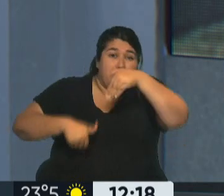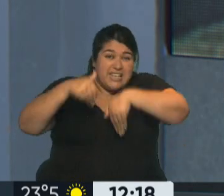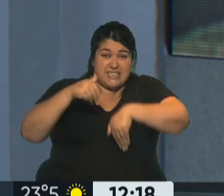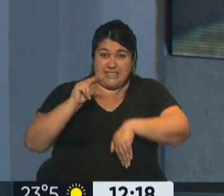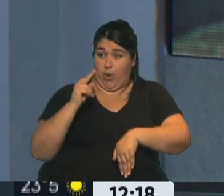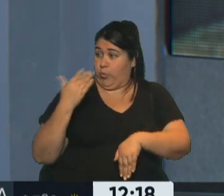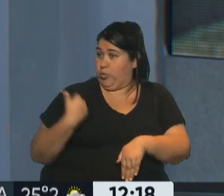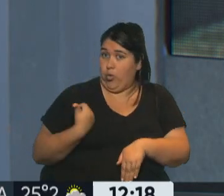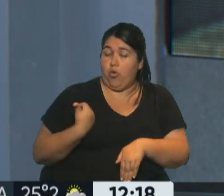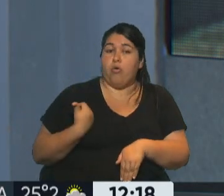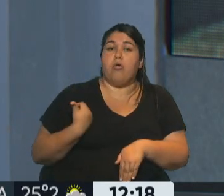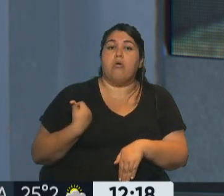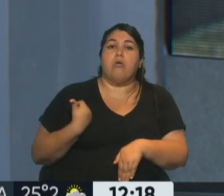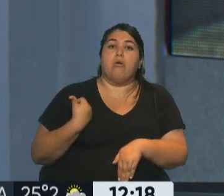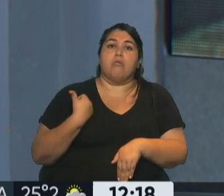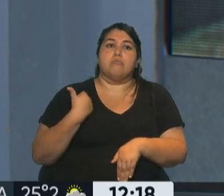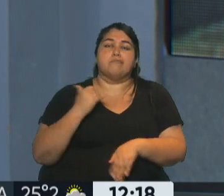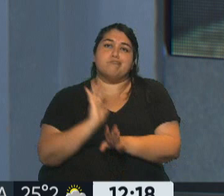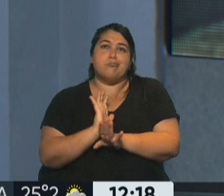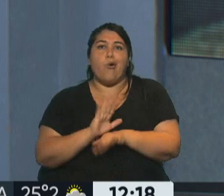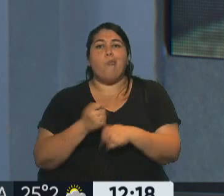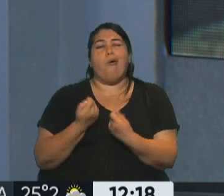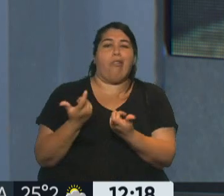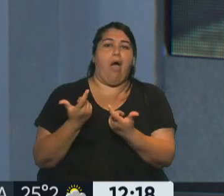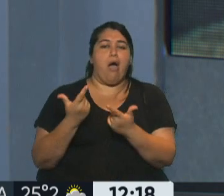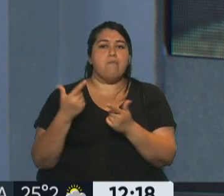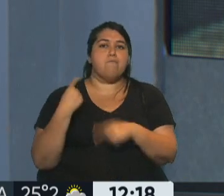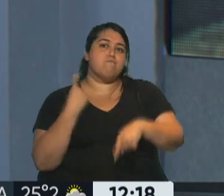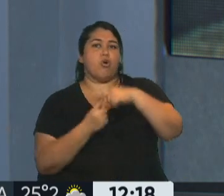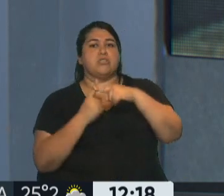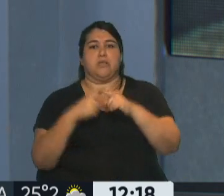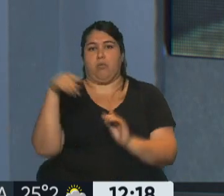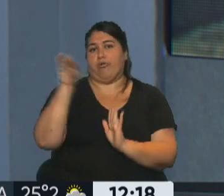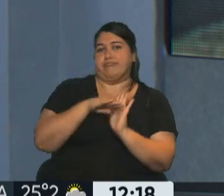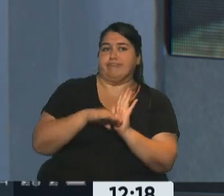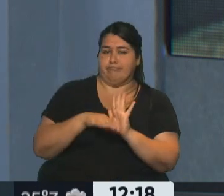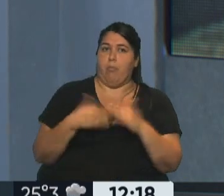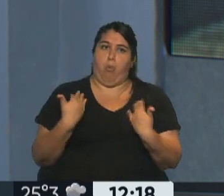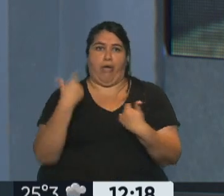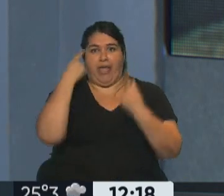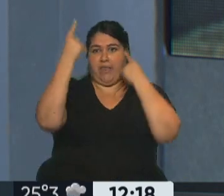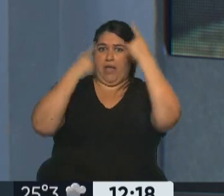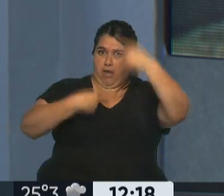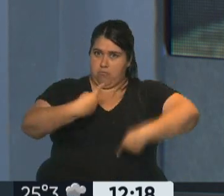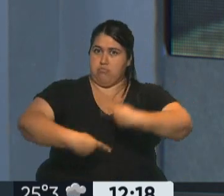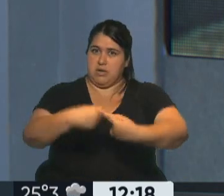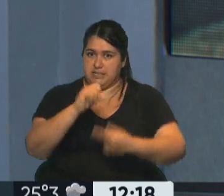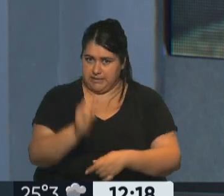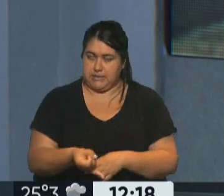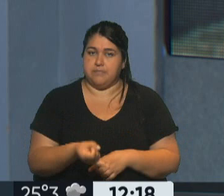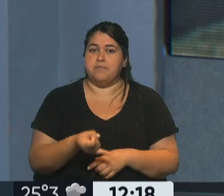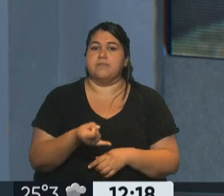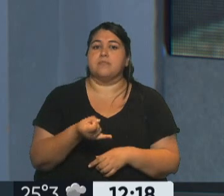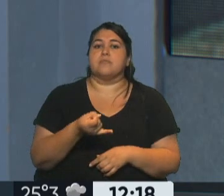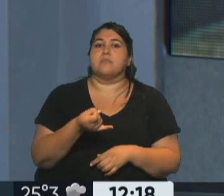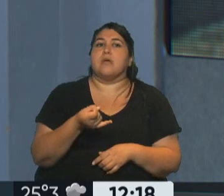para avanzar con estas reformas que parece contundente. Es cierto que un balotaje, bueno, al estar polarizada la elección, probablemente muchos de